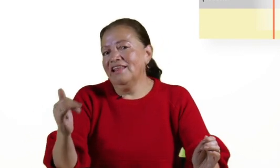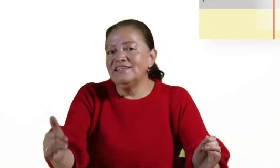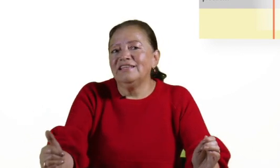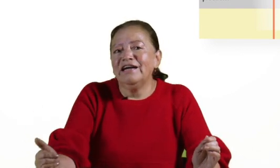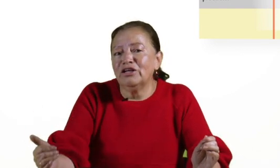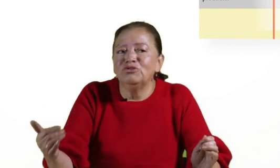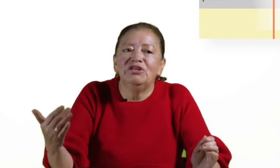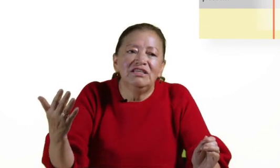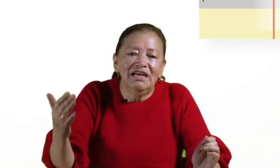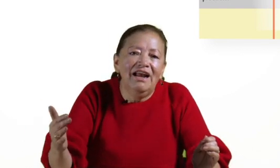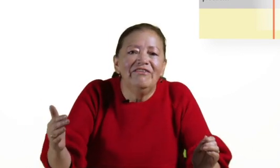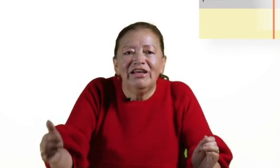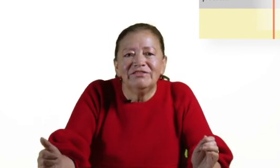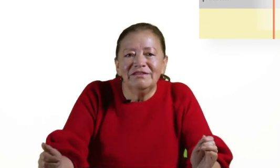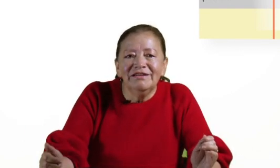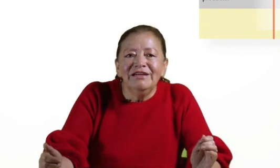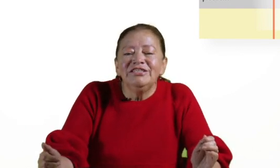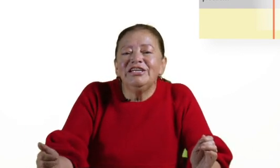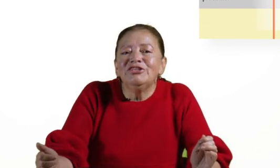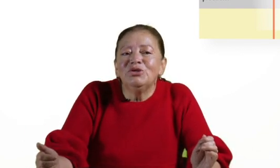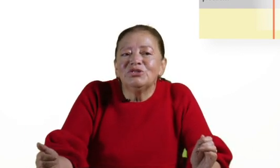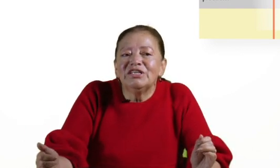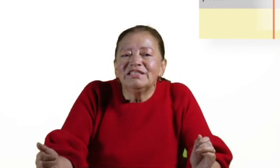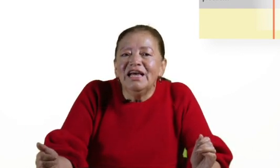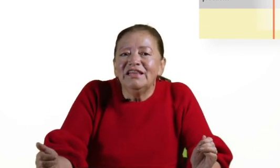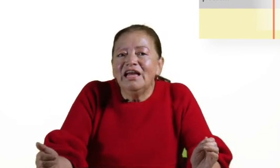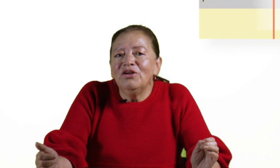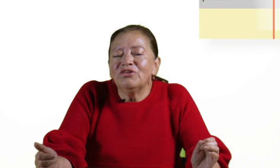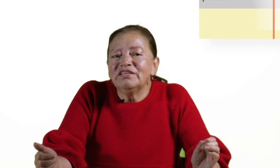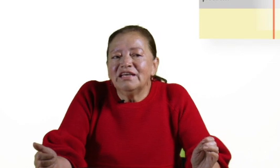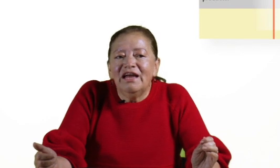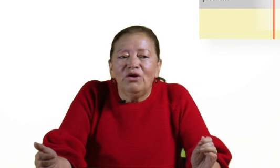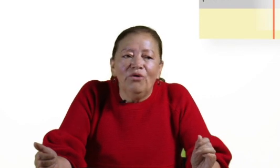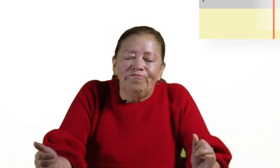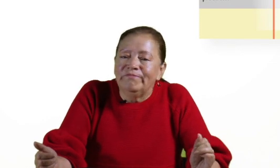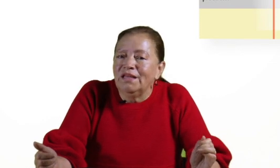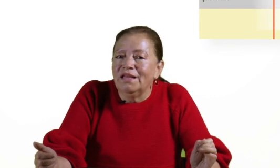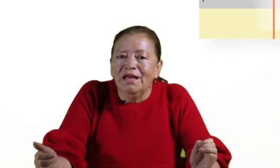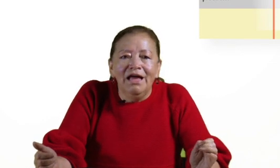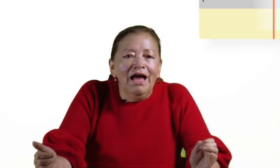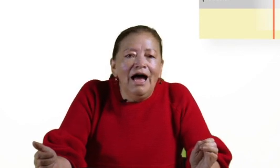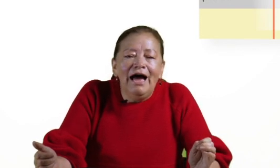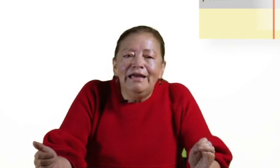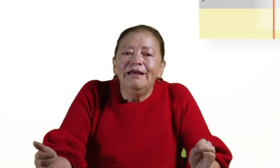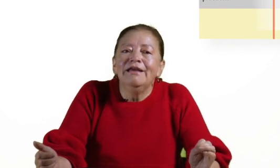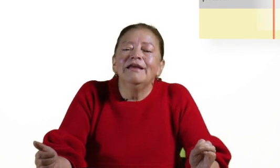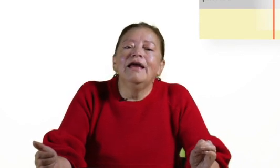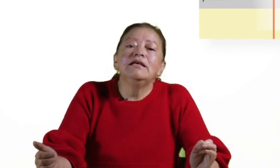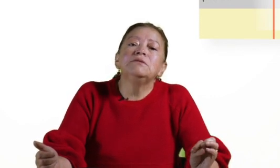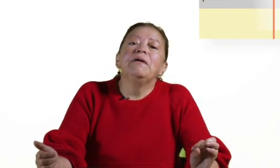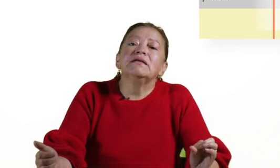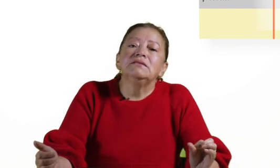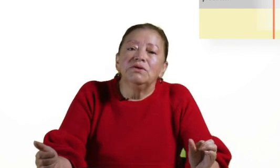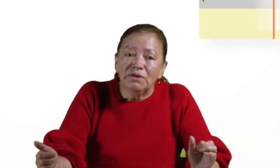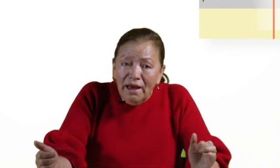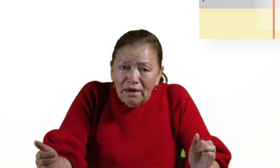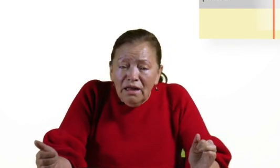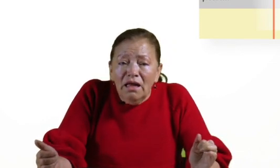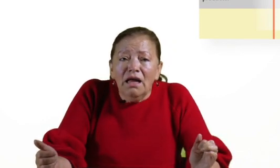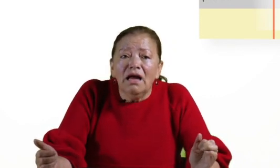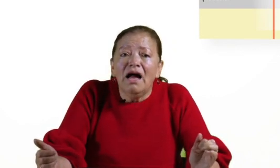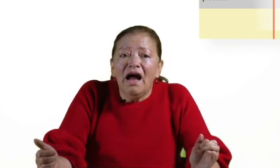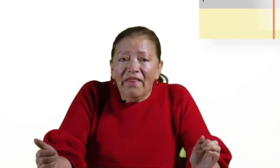la estadística, que ustedes ya la vieron. Y entonces Taylor dice, no, hay que